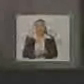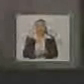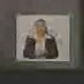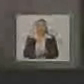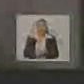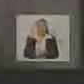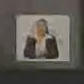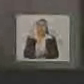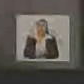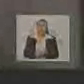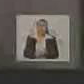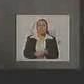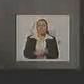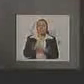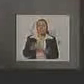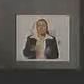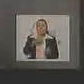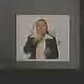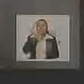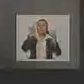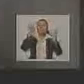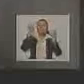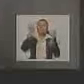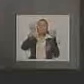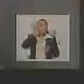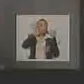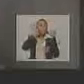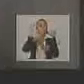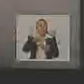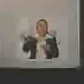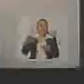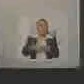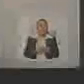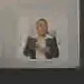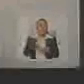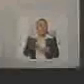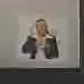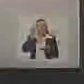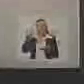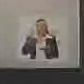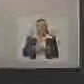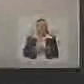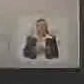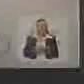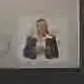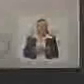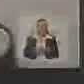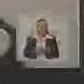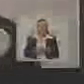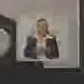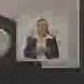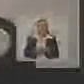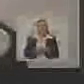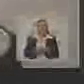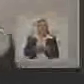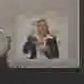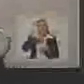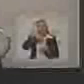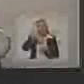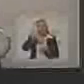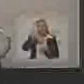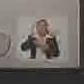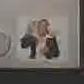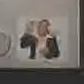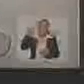de la Garza Estrada, candidato del partido Movimiento Ciudadano. Adelante. Muchas gracias. Como lo comentaba, 40 años de